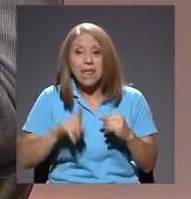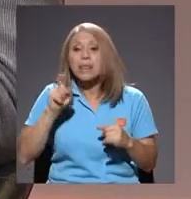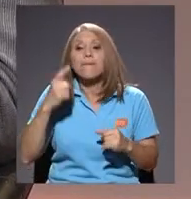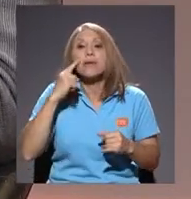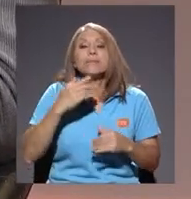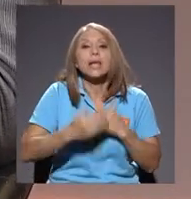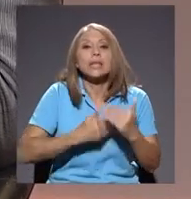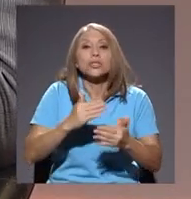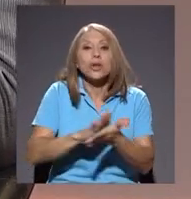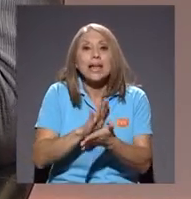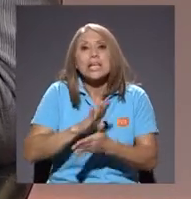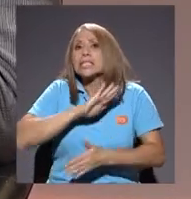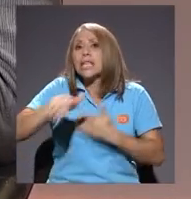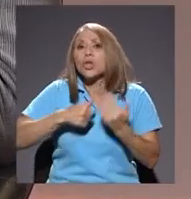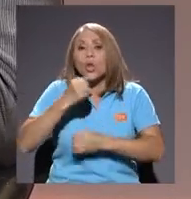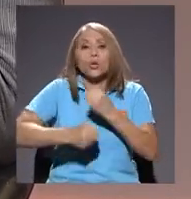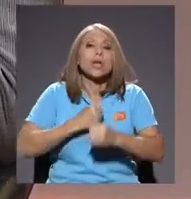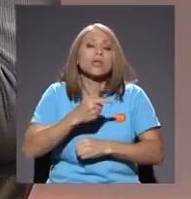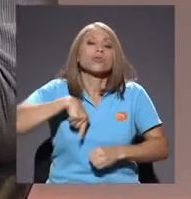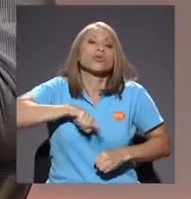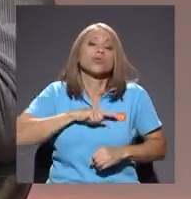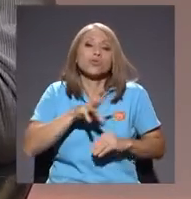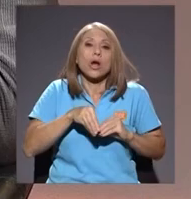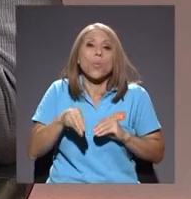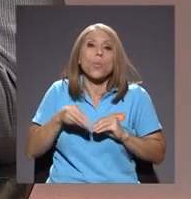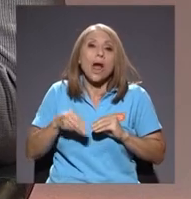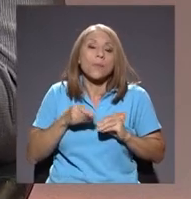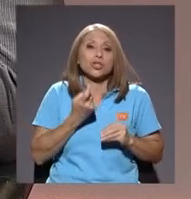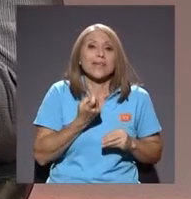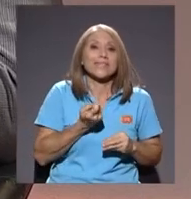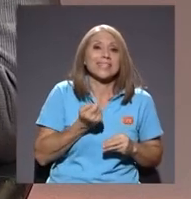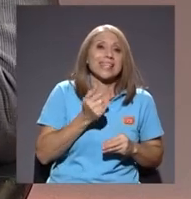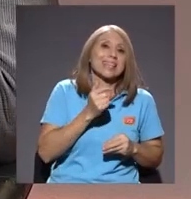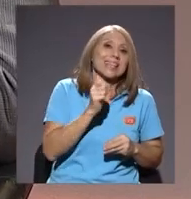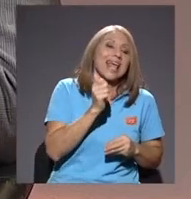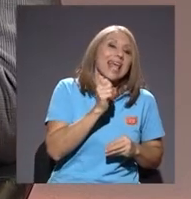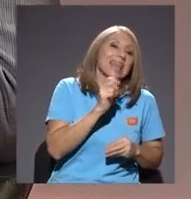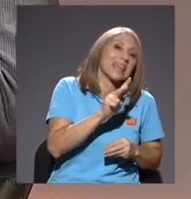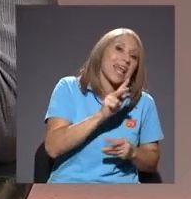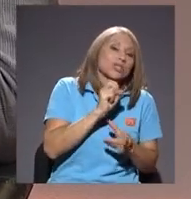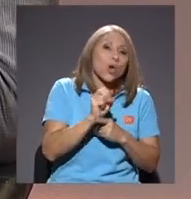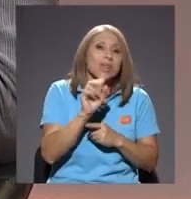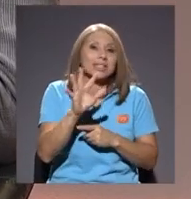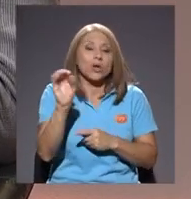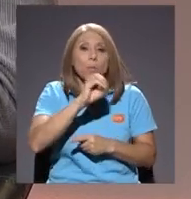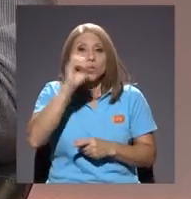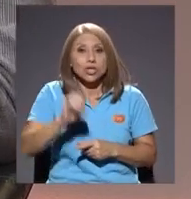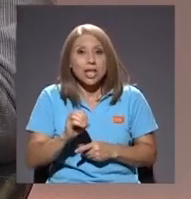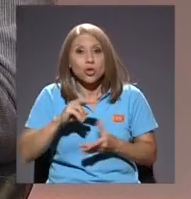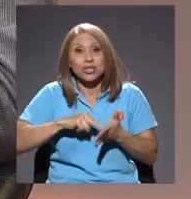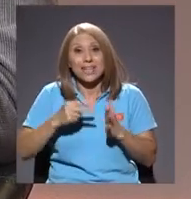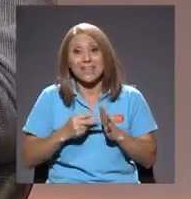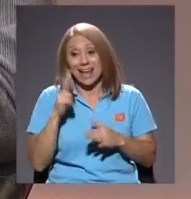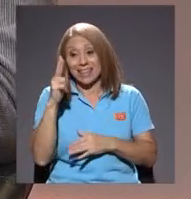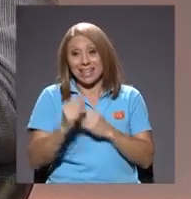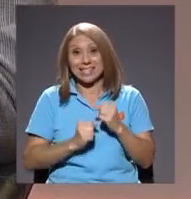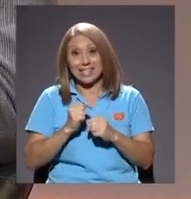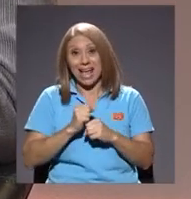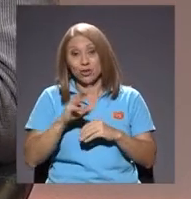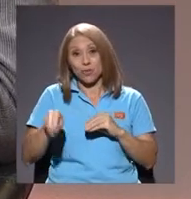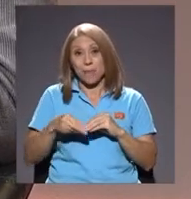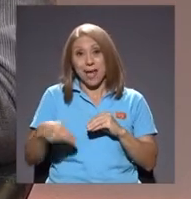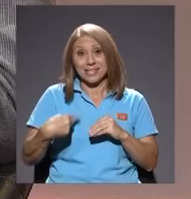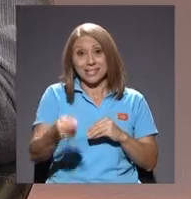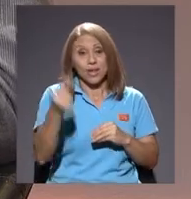un déficit del 5 7% de interés años más que quedan de gobierno estamos hablando de que es un